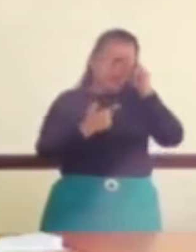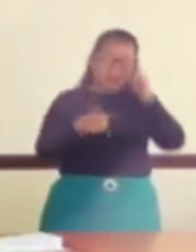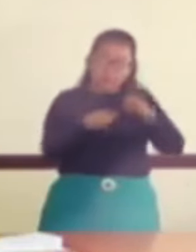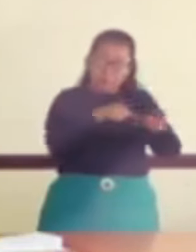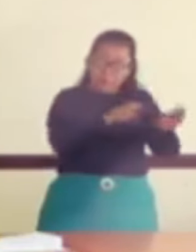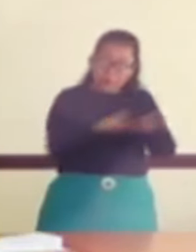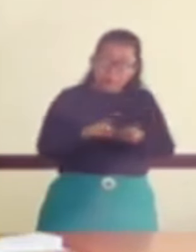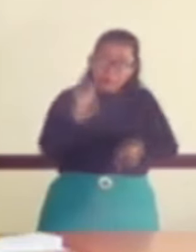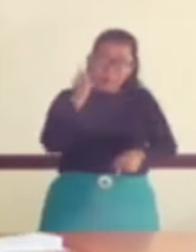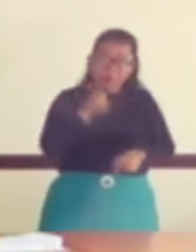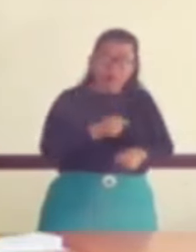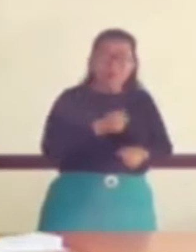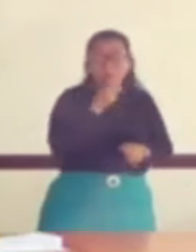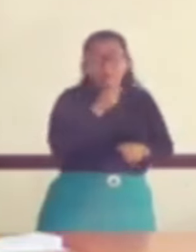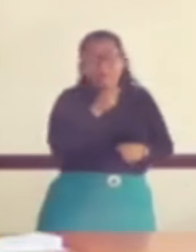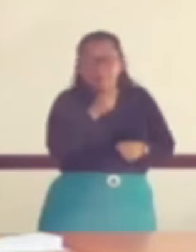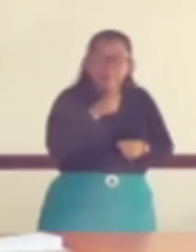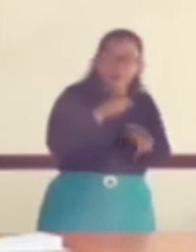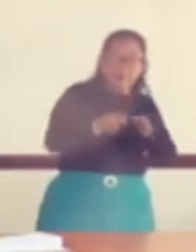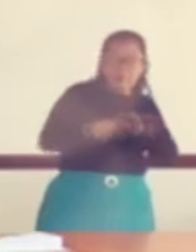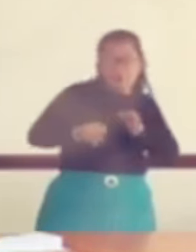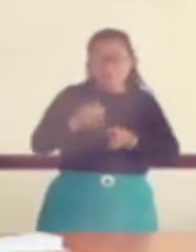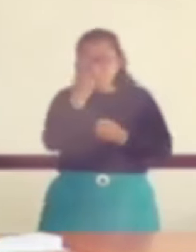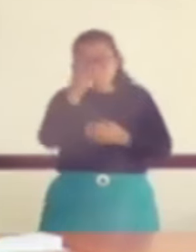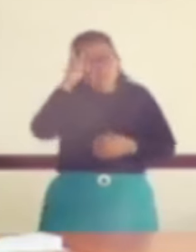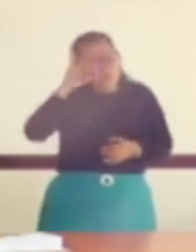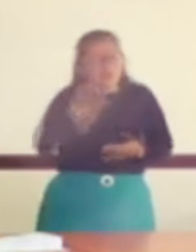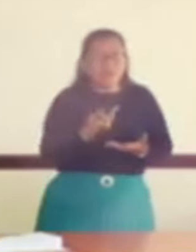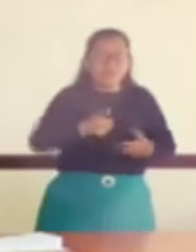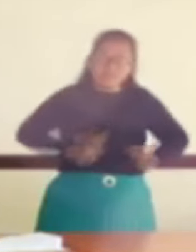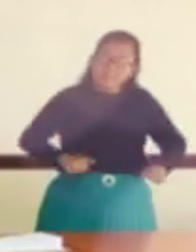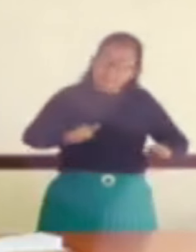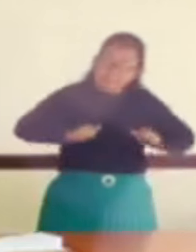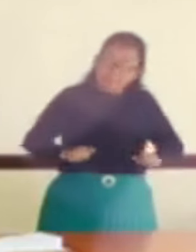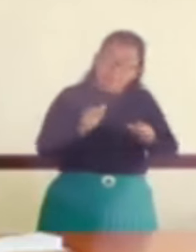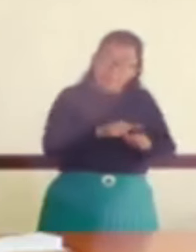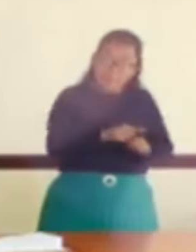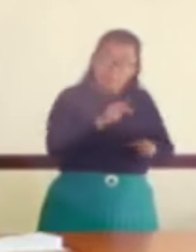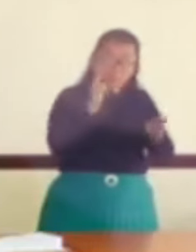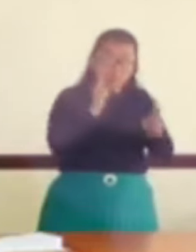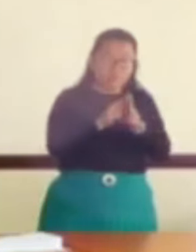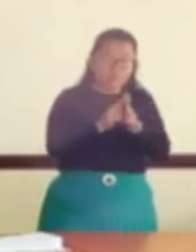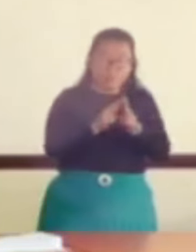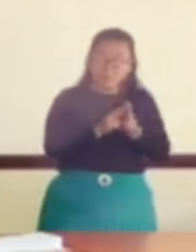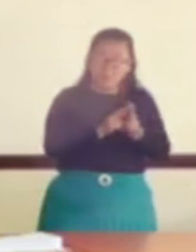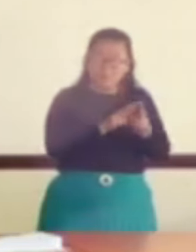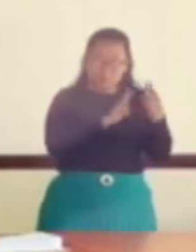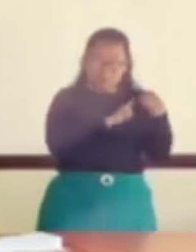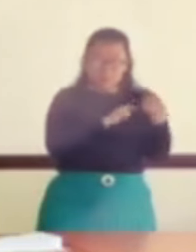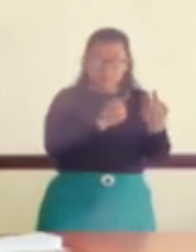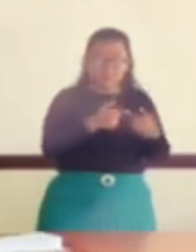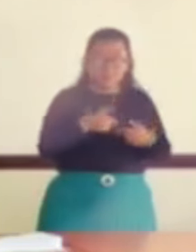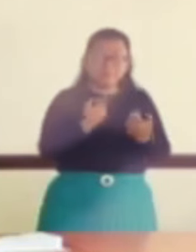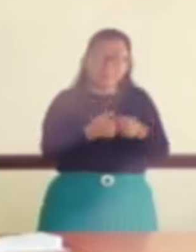está tomando su primera declaración en Amatitlán. Si bien es cierto que Amatitlán es el juzgado que conoce por cuestión de competencia, la orden